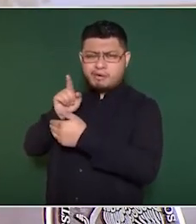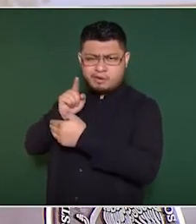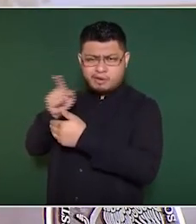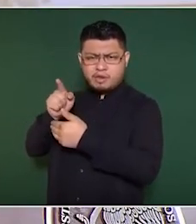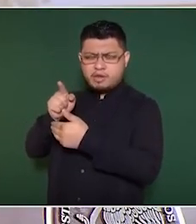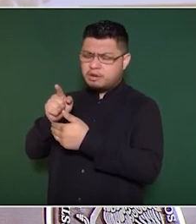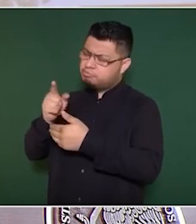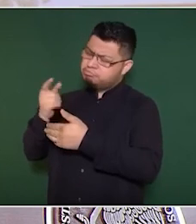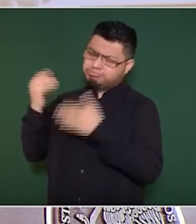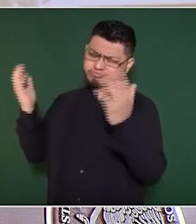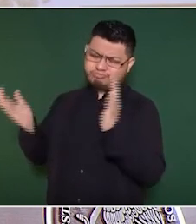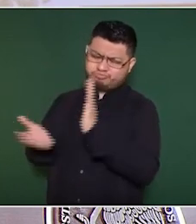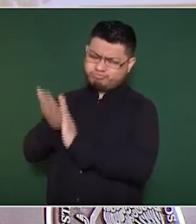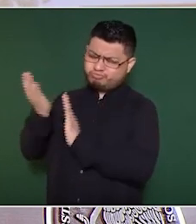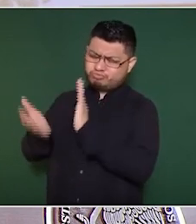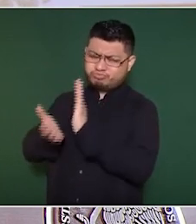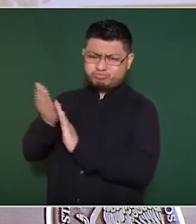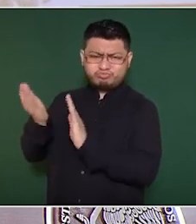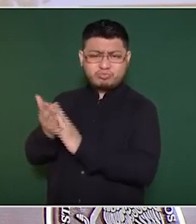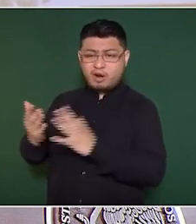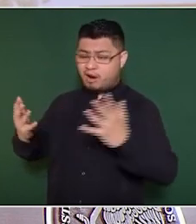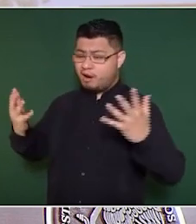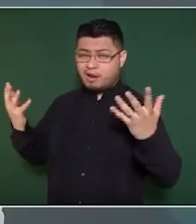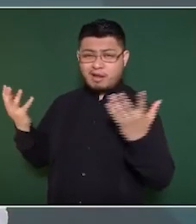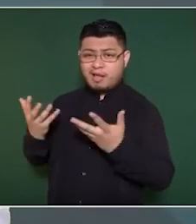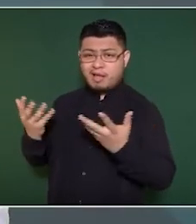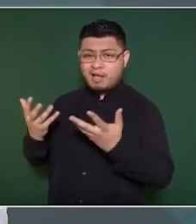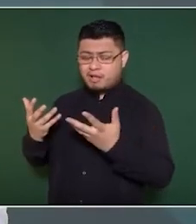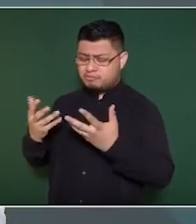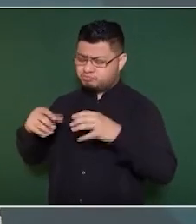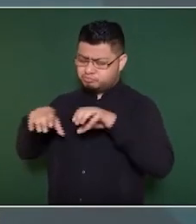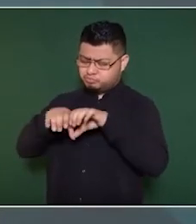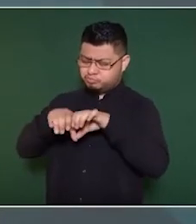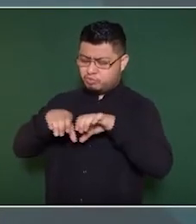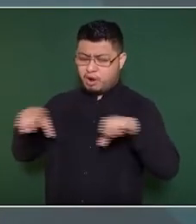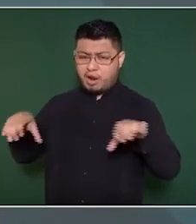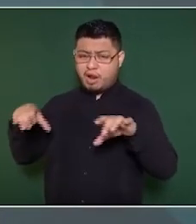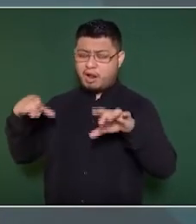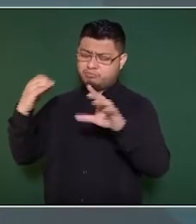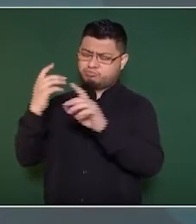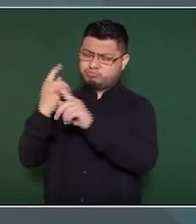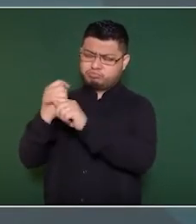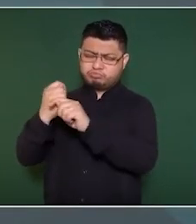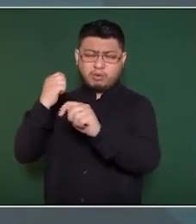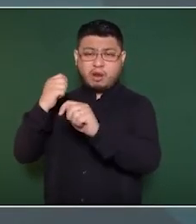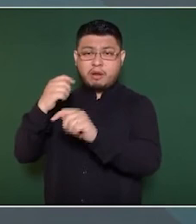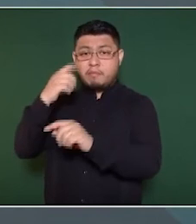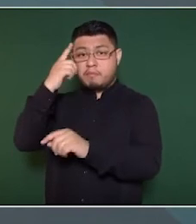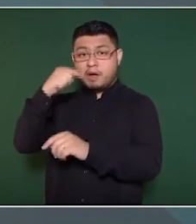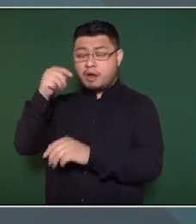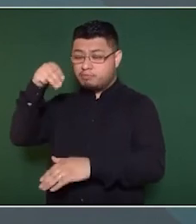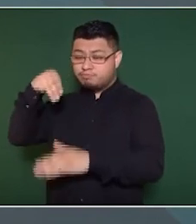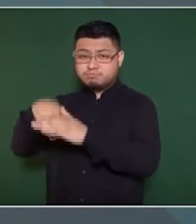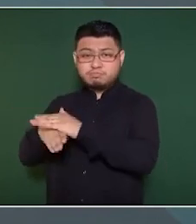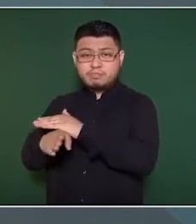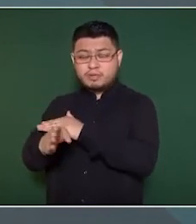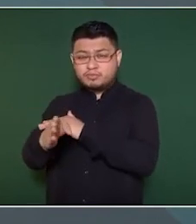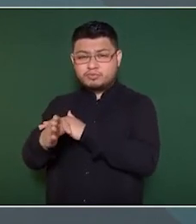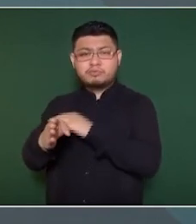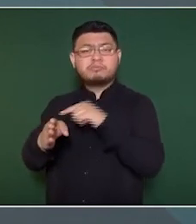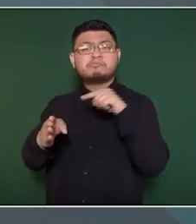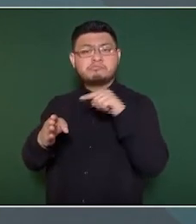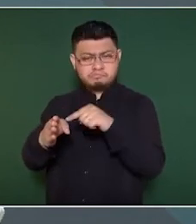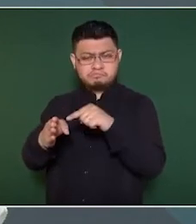se dedicaban a construir vagones, trenes para el metro con la